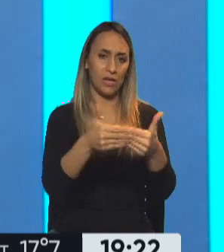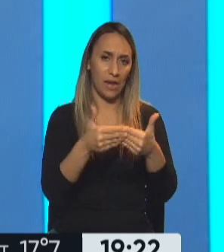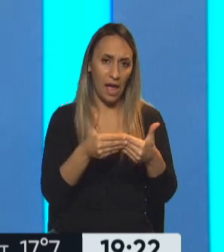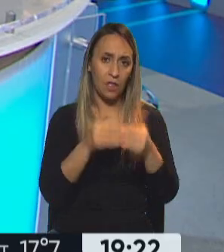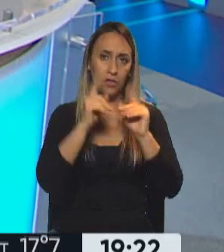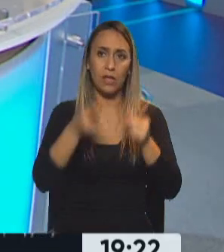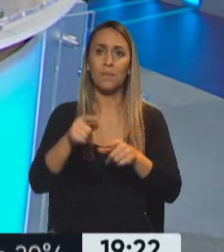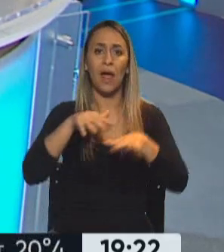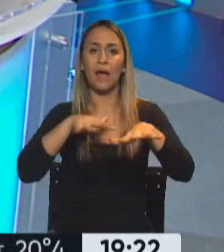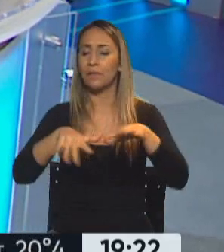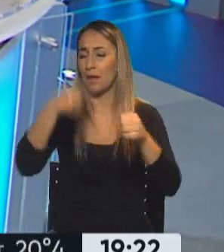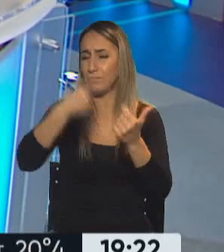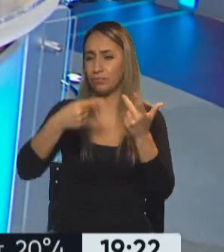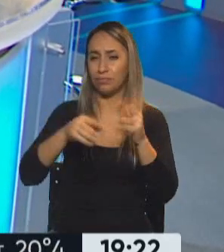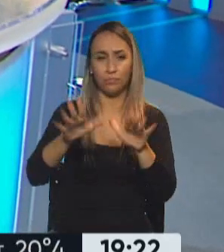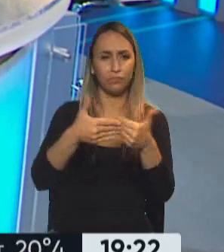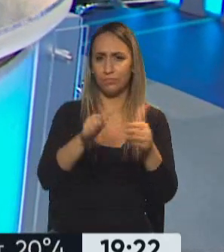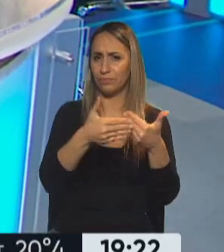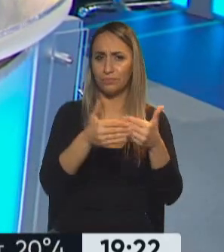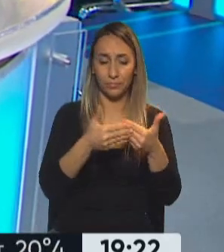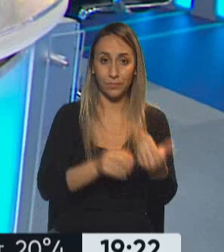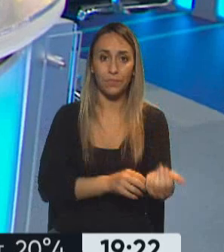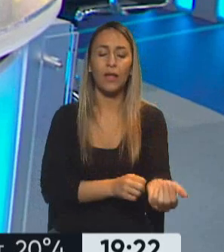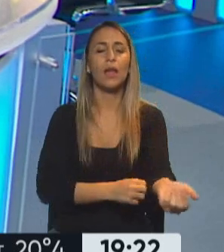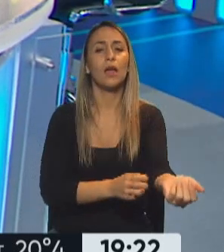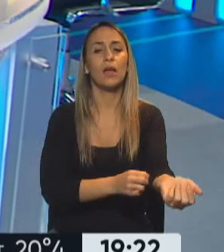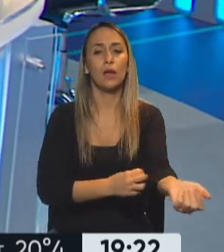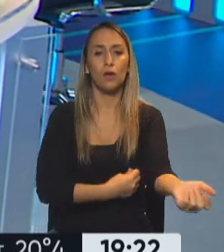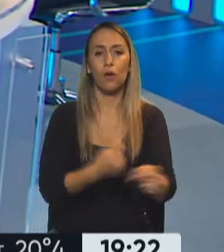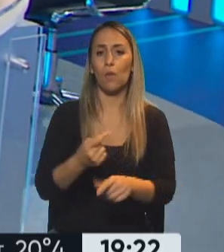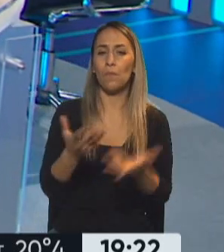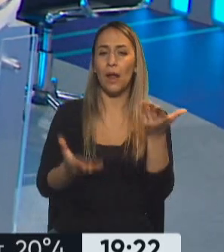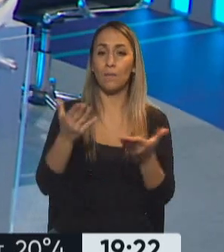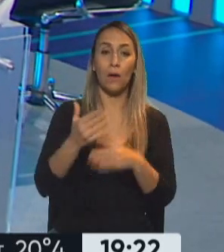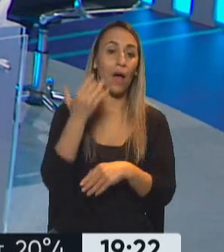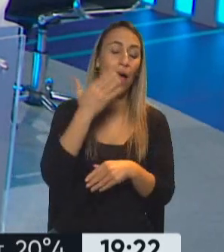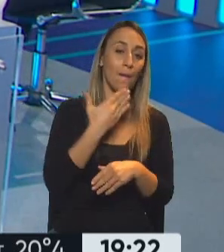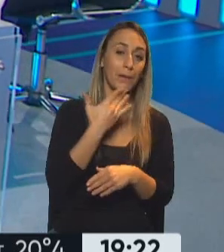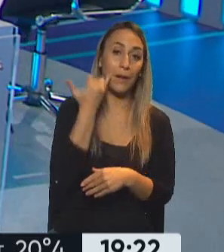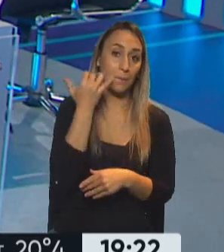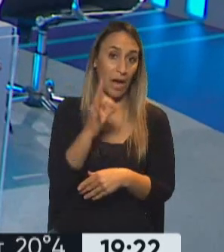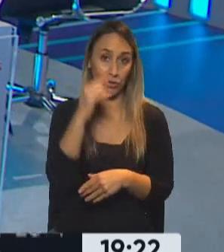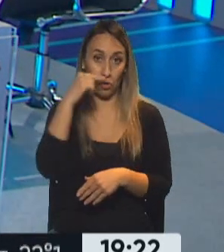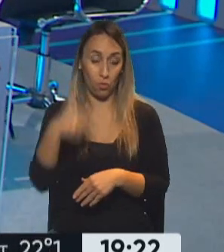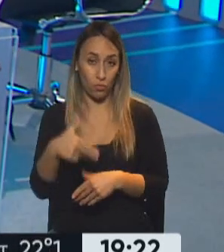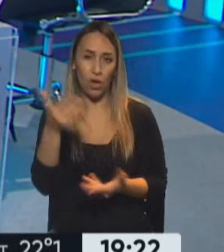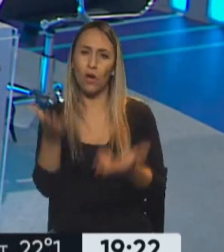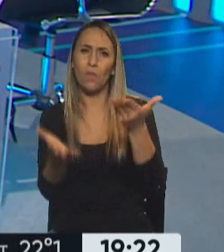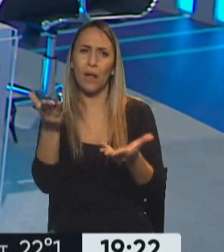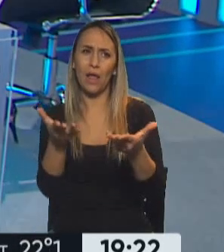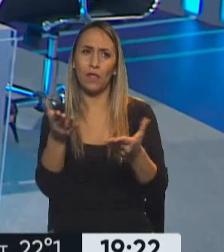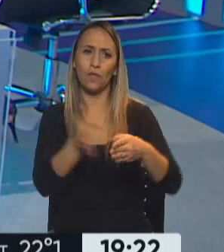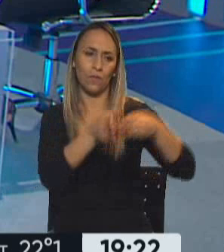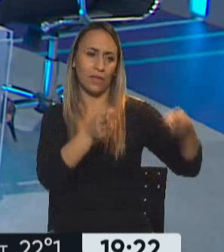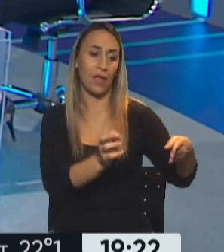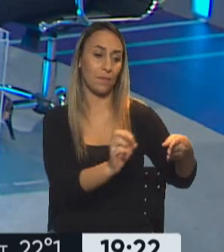también restringidas. Entonces vamos a comparar qué es lo que pasó en abril, mayo y junio, bien como te decía, a comparación del primer